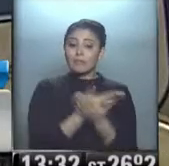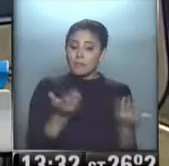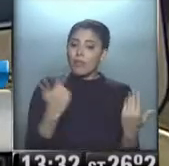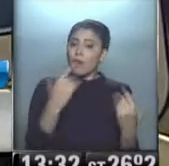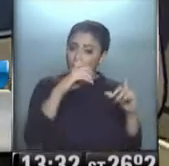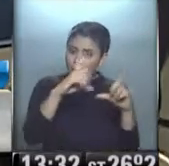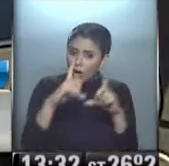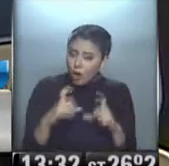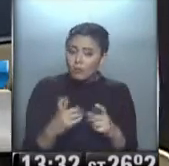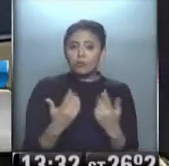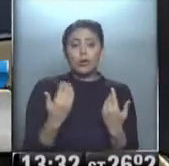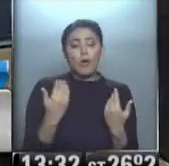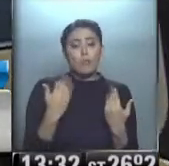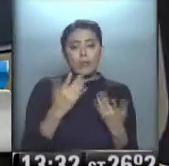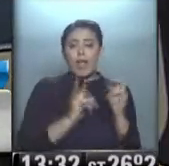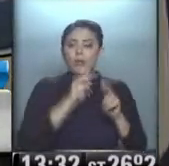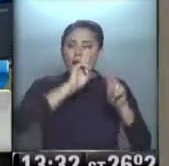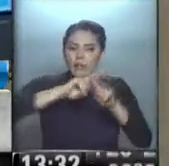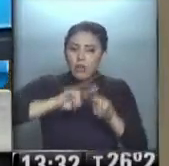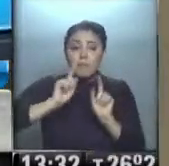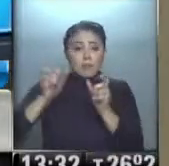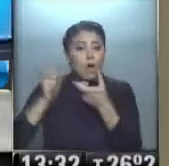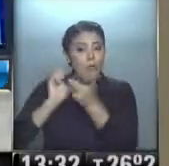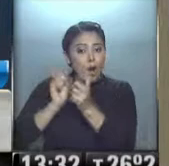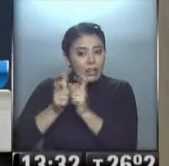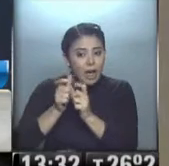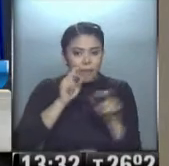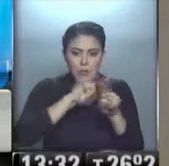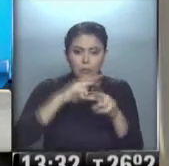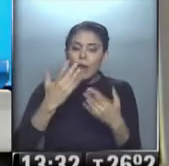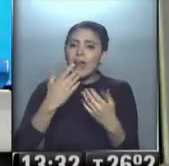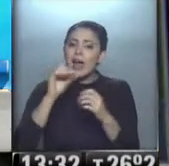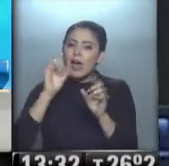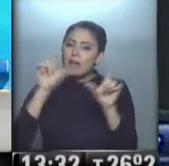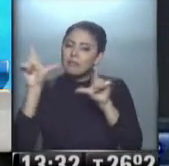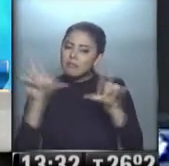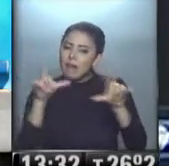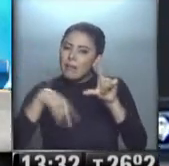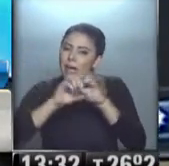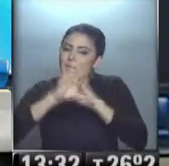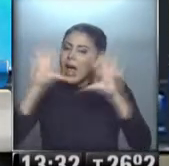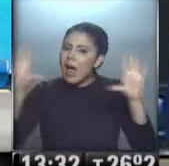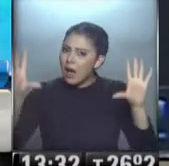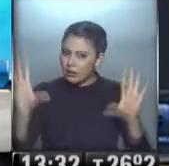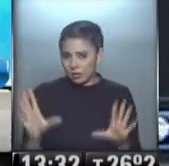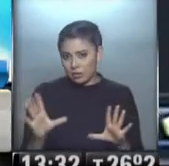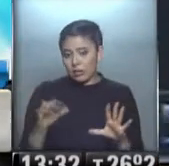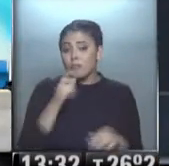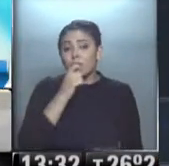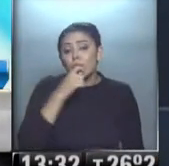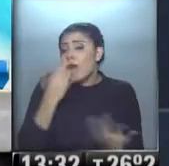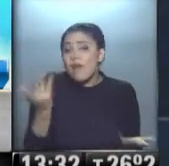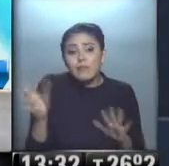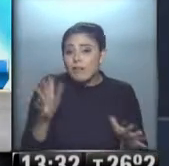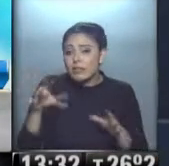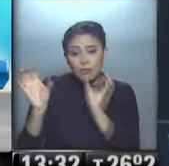fotografía le puedo hacer algunas ediciones con mismo programa con tal de mejorar la imagen y así poder obtener cosas más nítidas que no se ven muchas veces